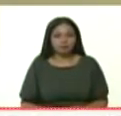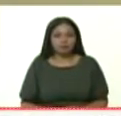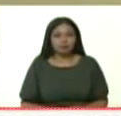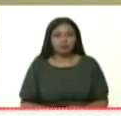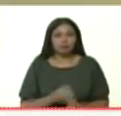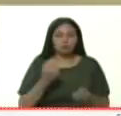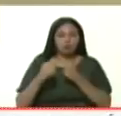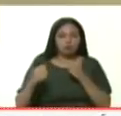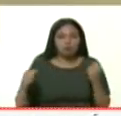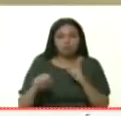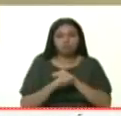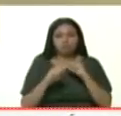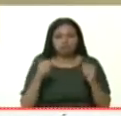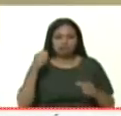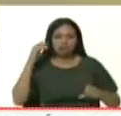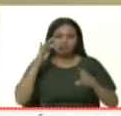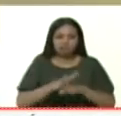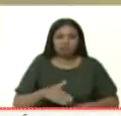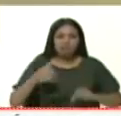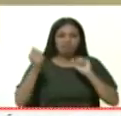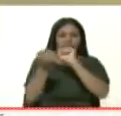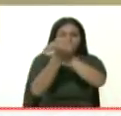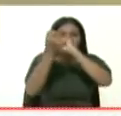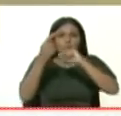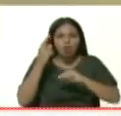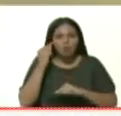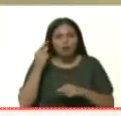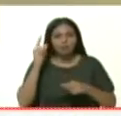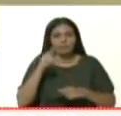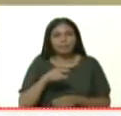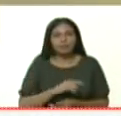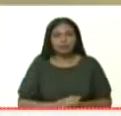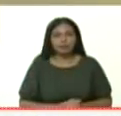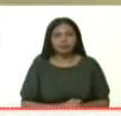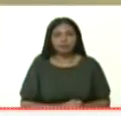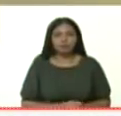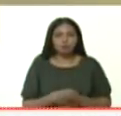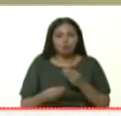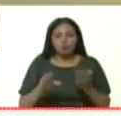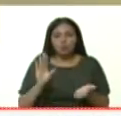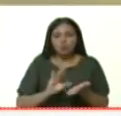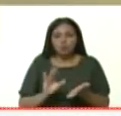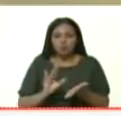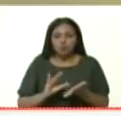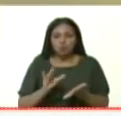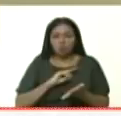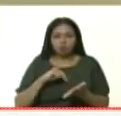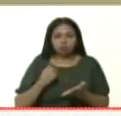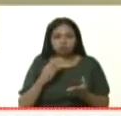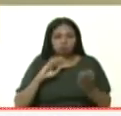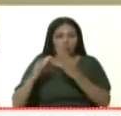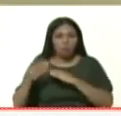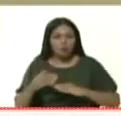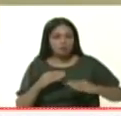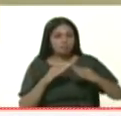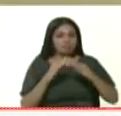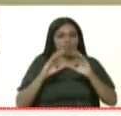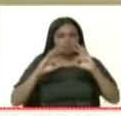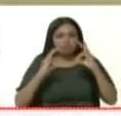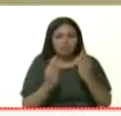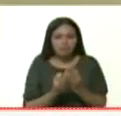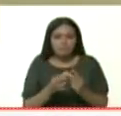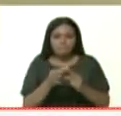contra la explotación y la discriminación de la mujer como centro de la comunidad y de la